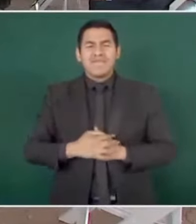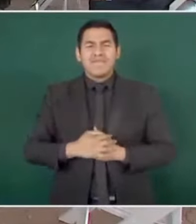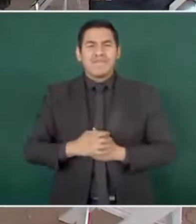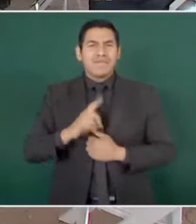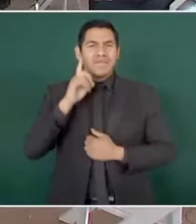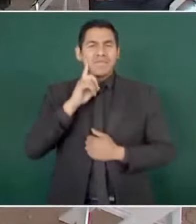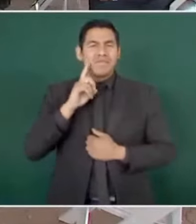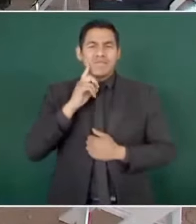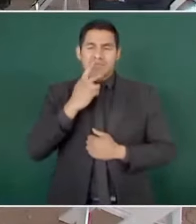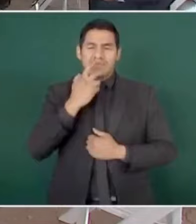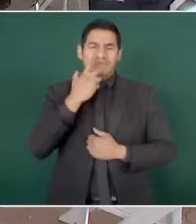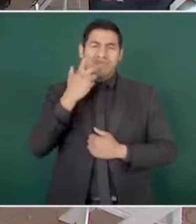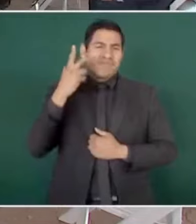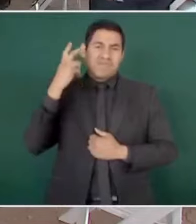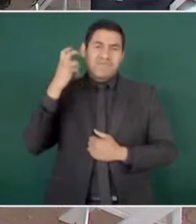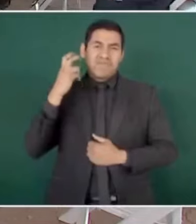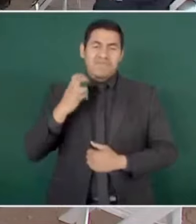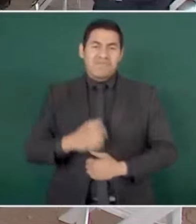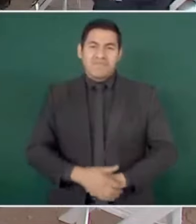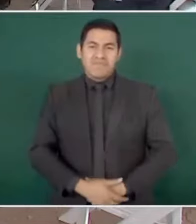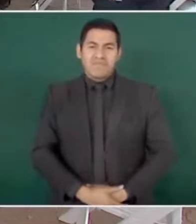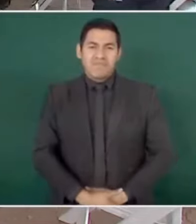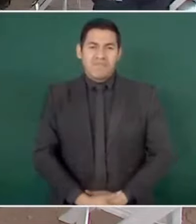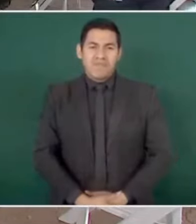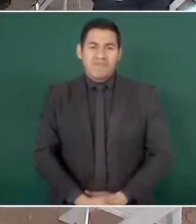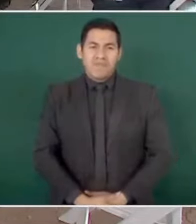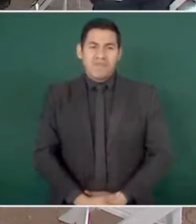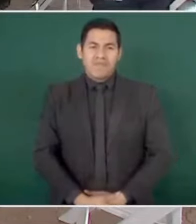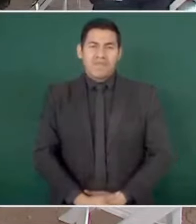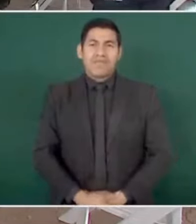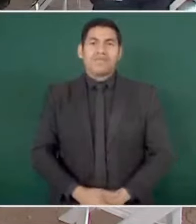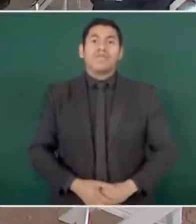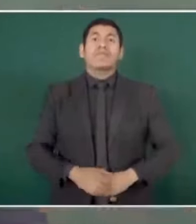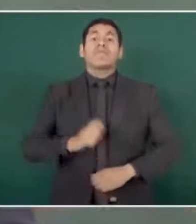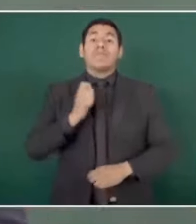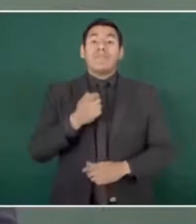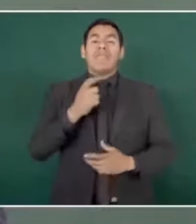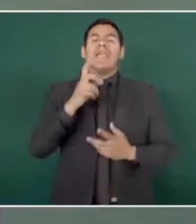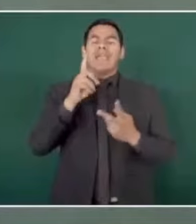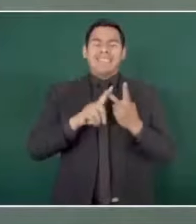Ah, lo de el asunto que resolvió la Corte ayer.